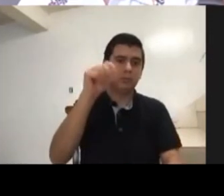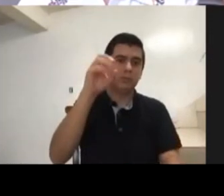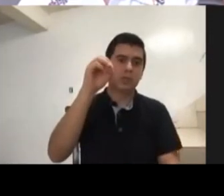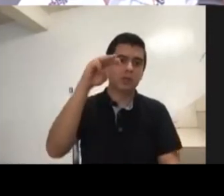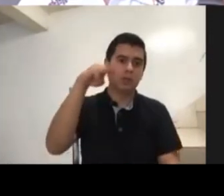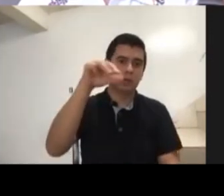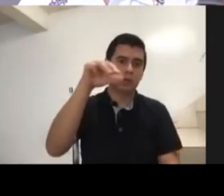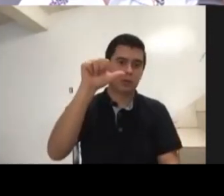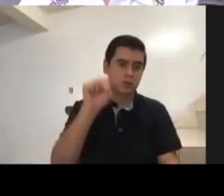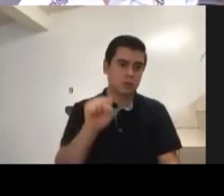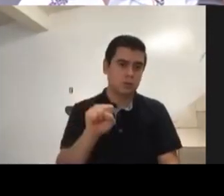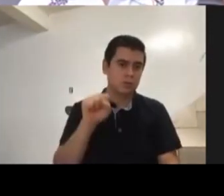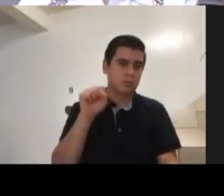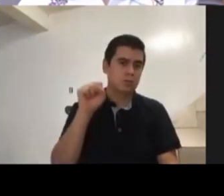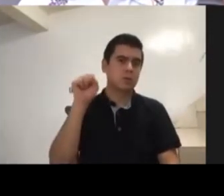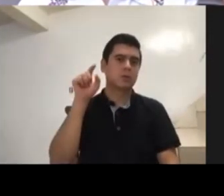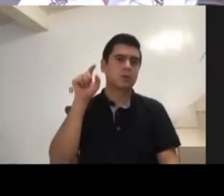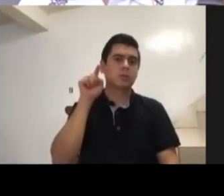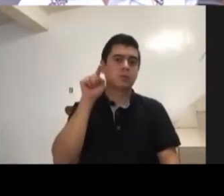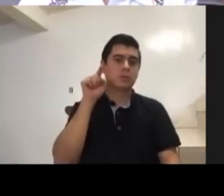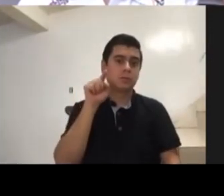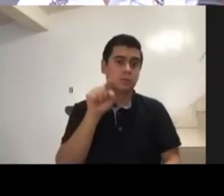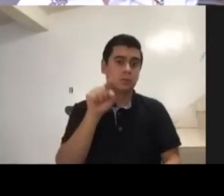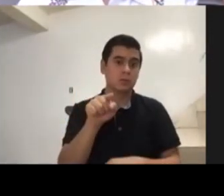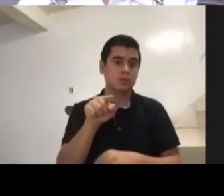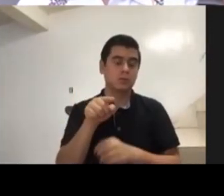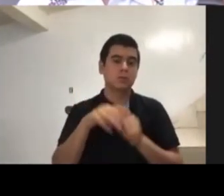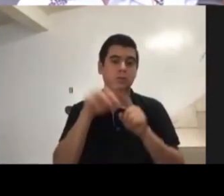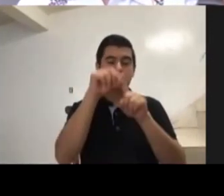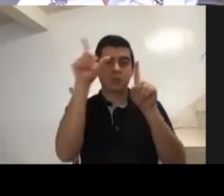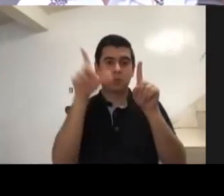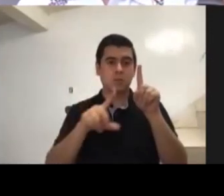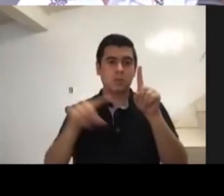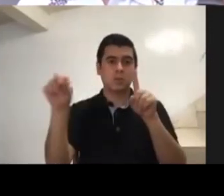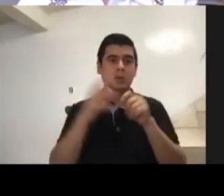hacer obligatoria la educación media superior.